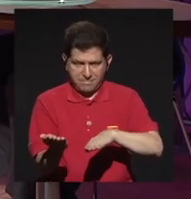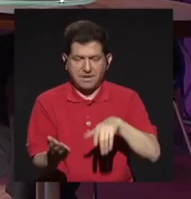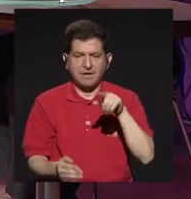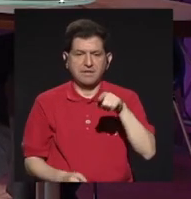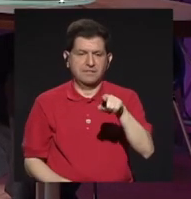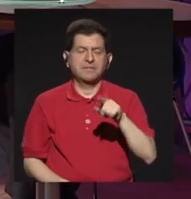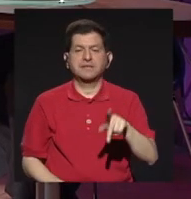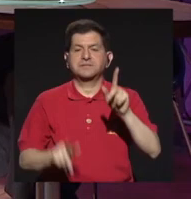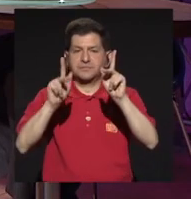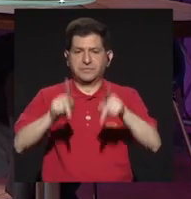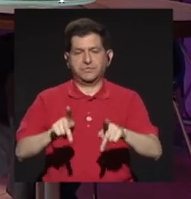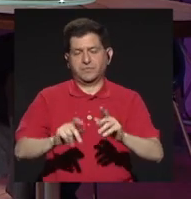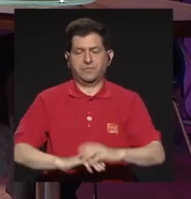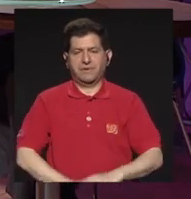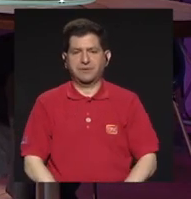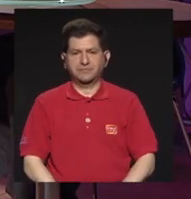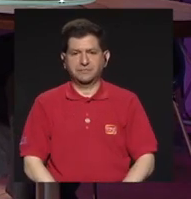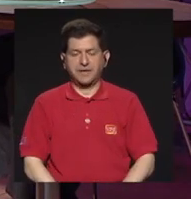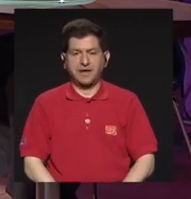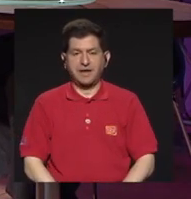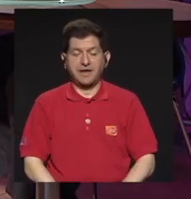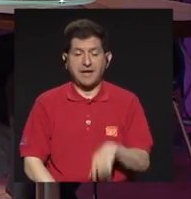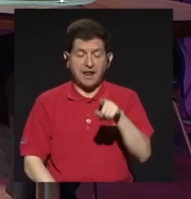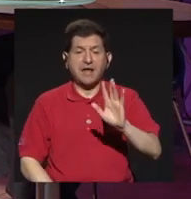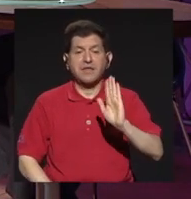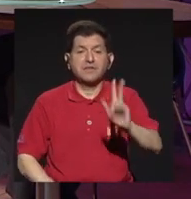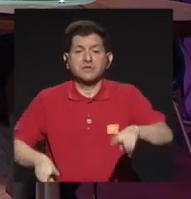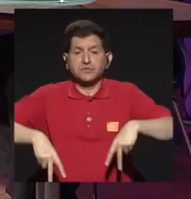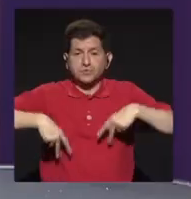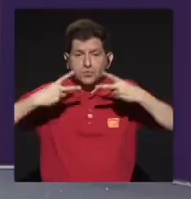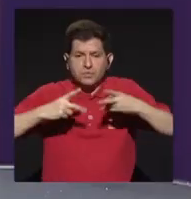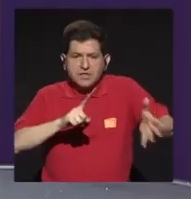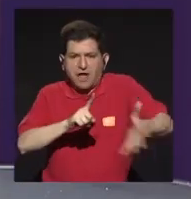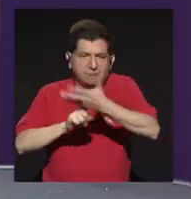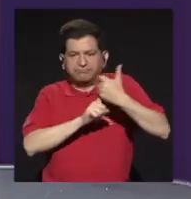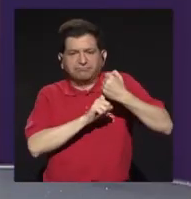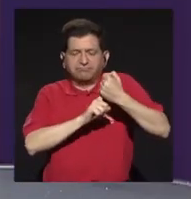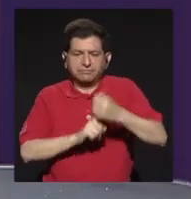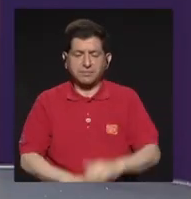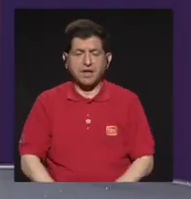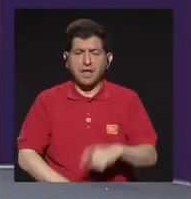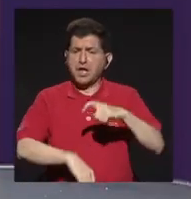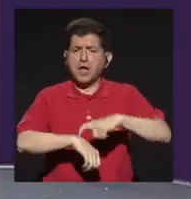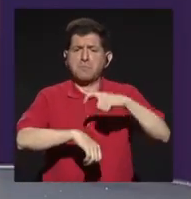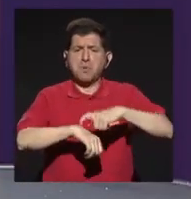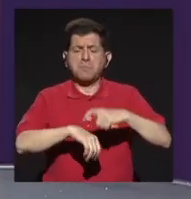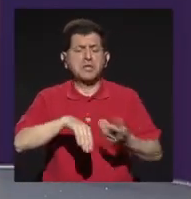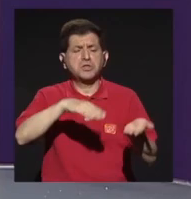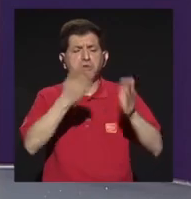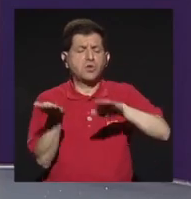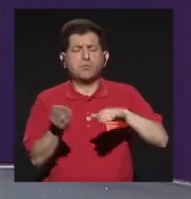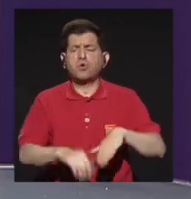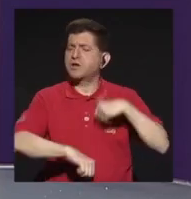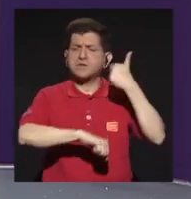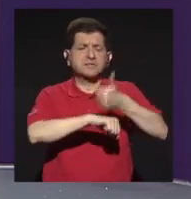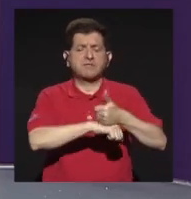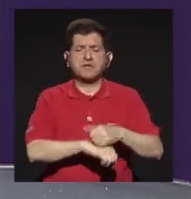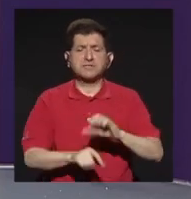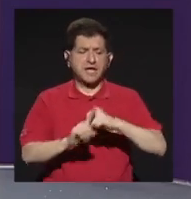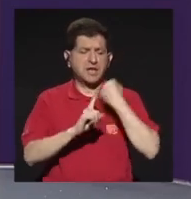la persona o sea apropiarse de la vida de la joven y decidir en qué momento debe morir y bajo qué